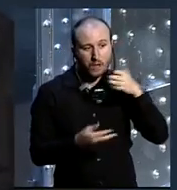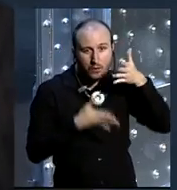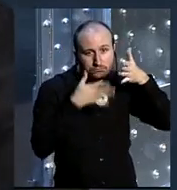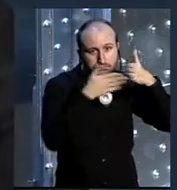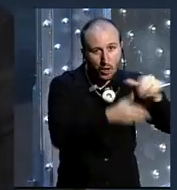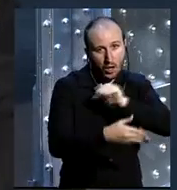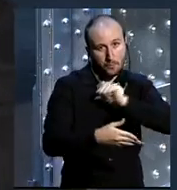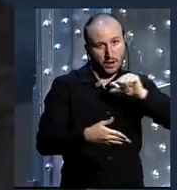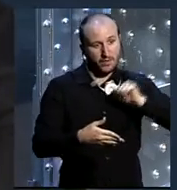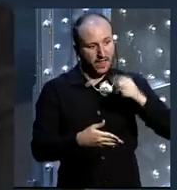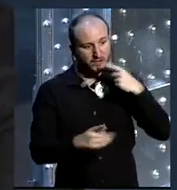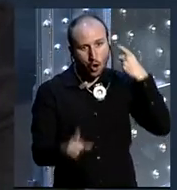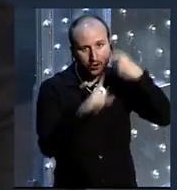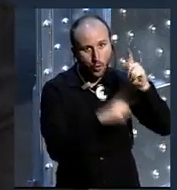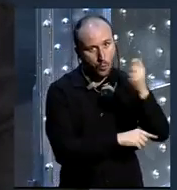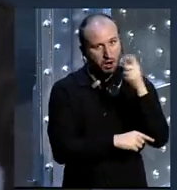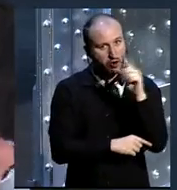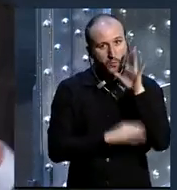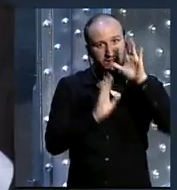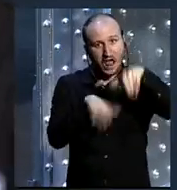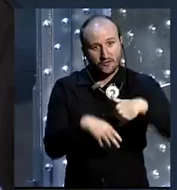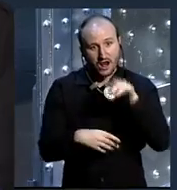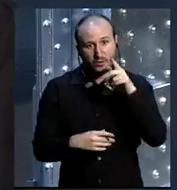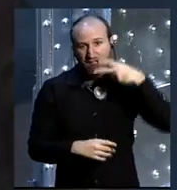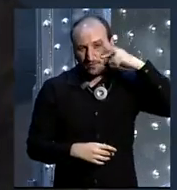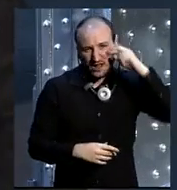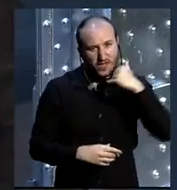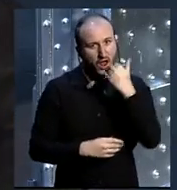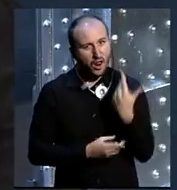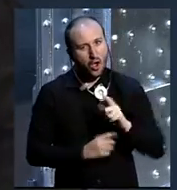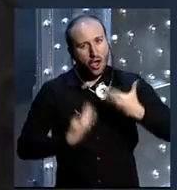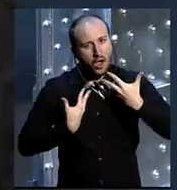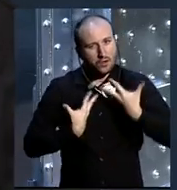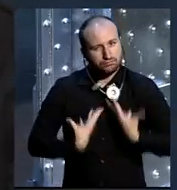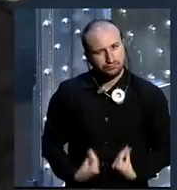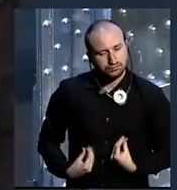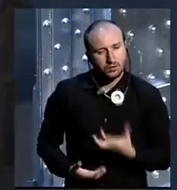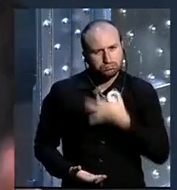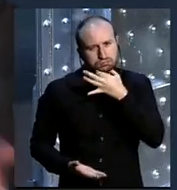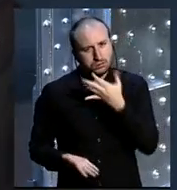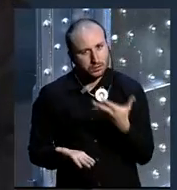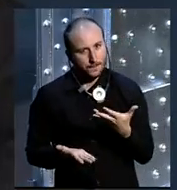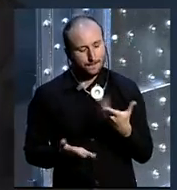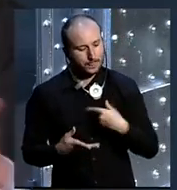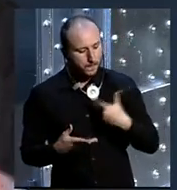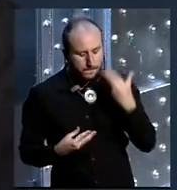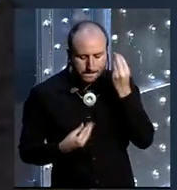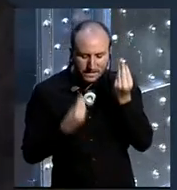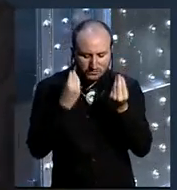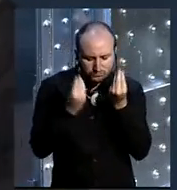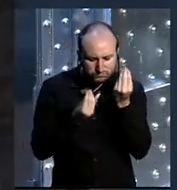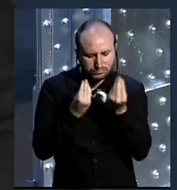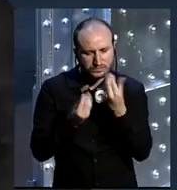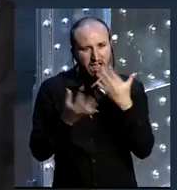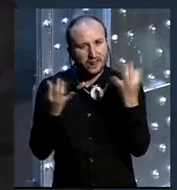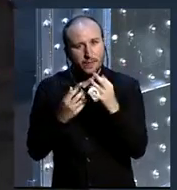no se ha conseguido este objetivo, sino se ha creado una experiencia incluso frustrante. Entonces, diría que es necesario crear